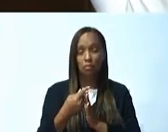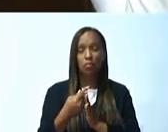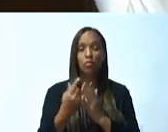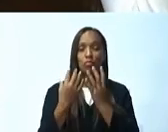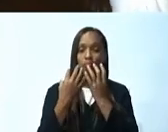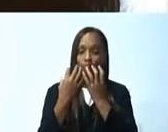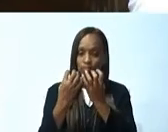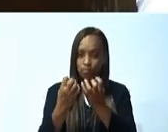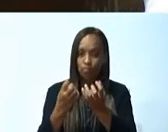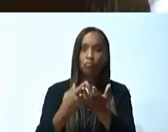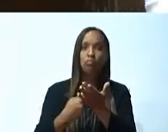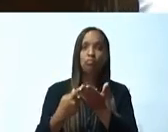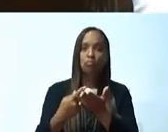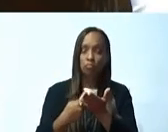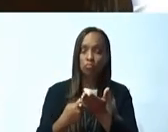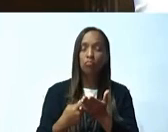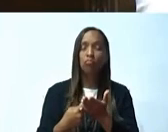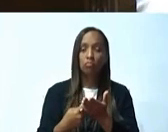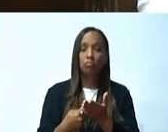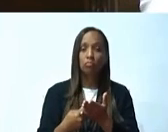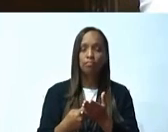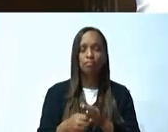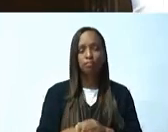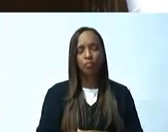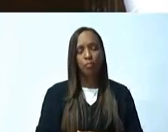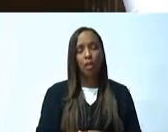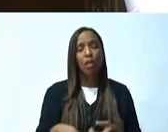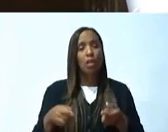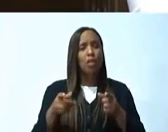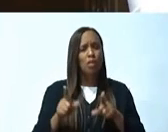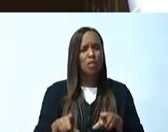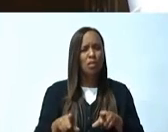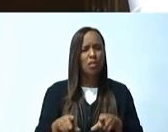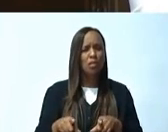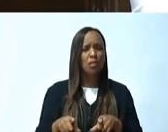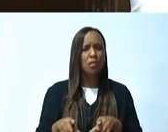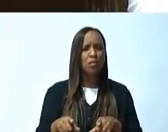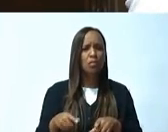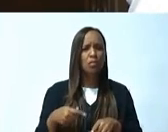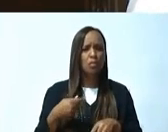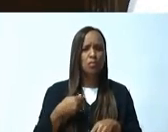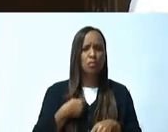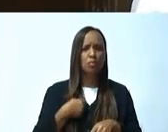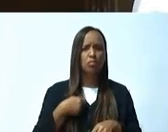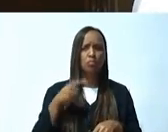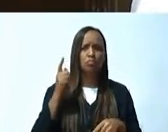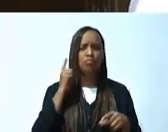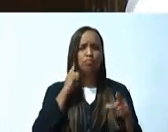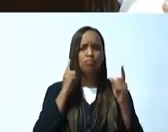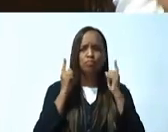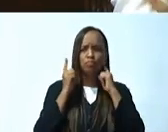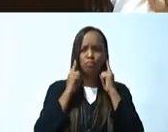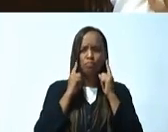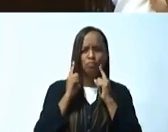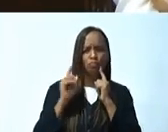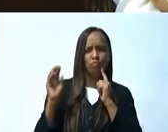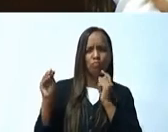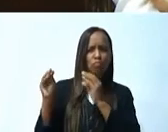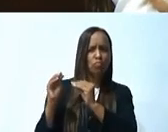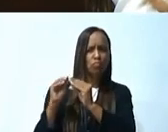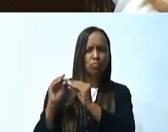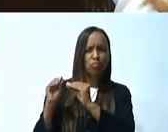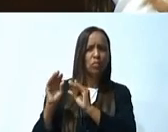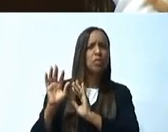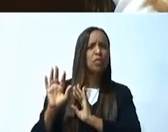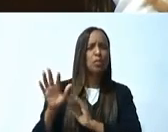103 votos a favor y 61 votos en contra el proyecto de ley que regula el Fi compromiso público tiene el